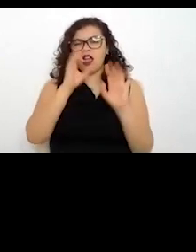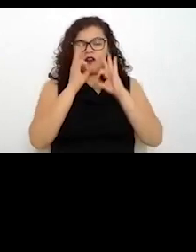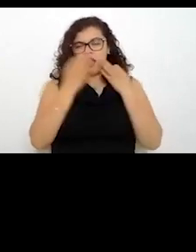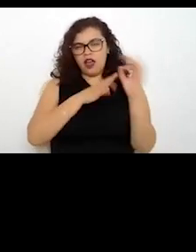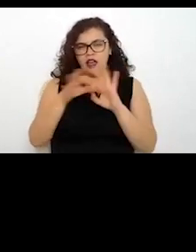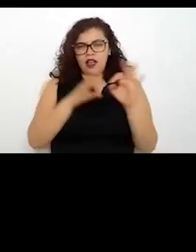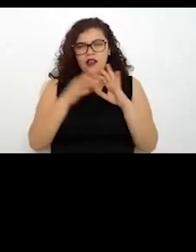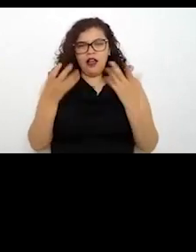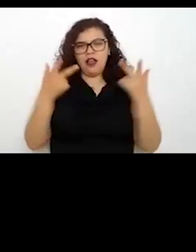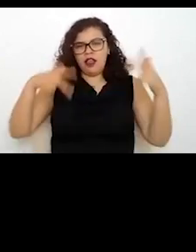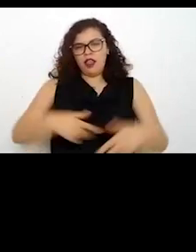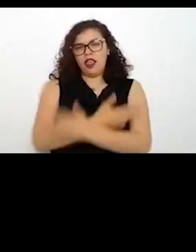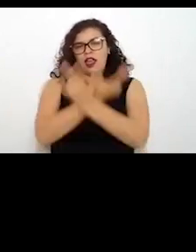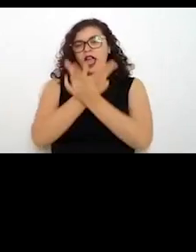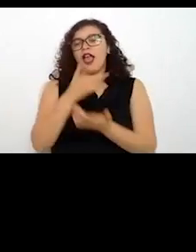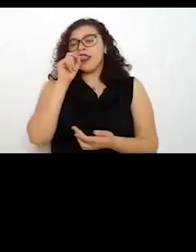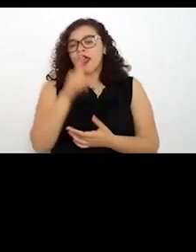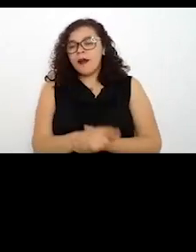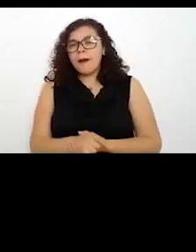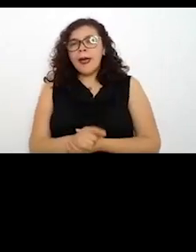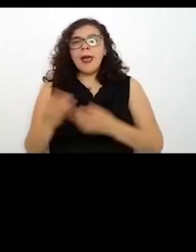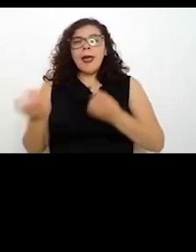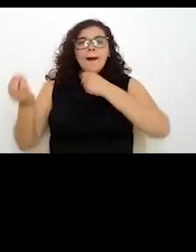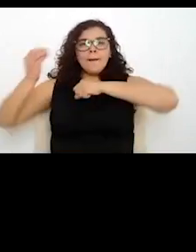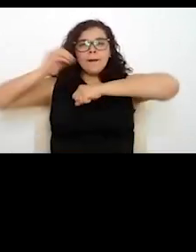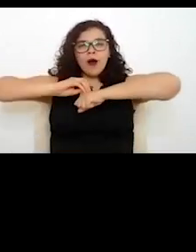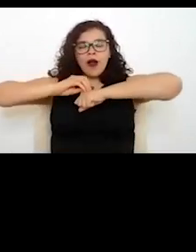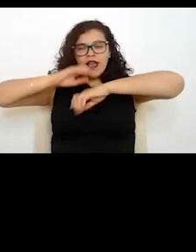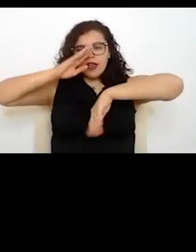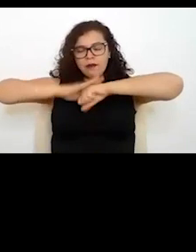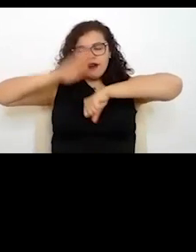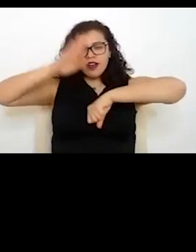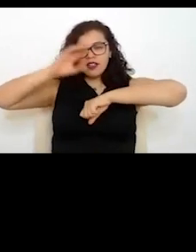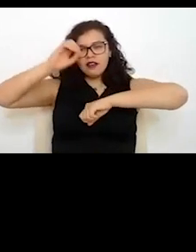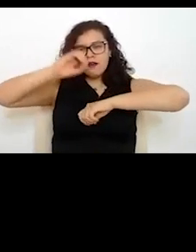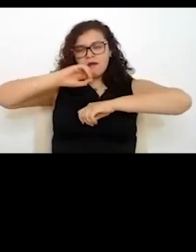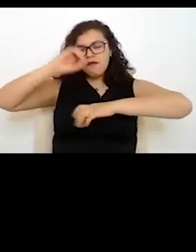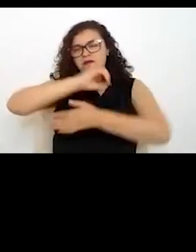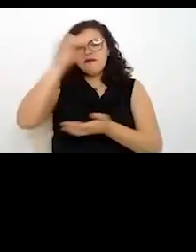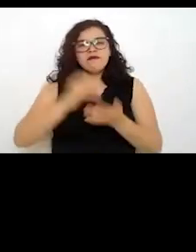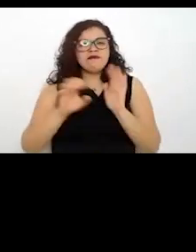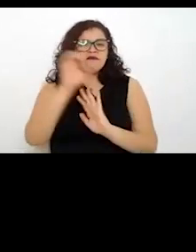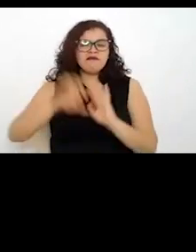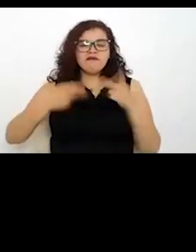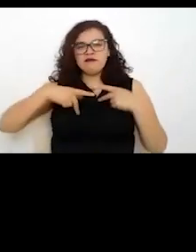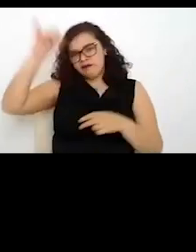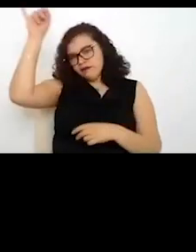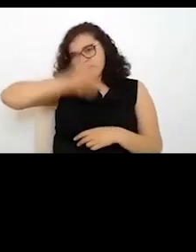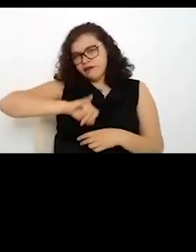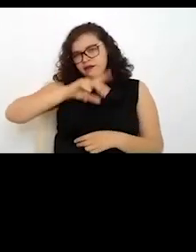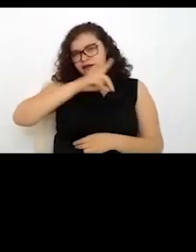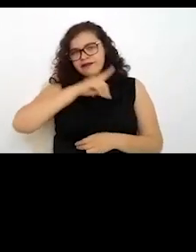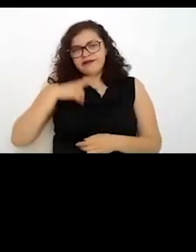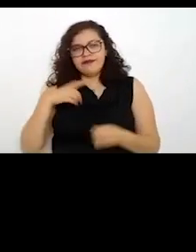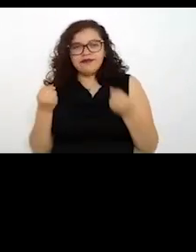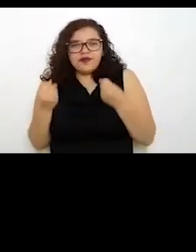teletrabajadores y, digamos, agrega algunas obligaciones, por ejemplo, al patrón. El patrón tiene que